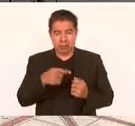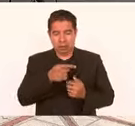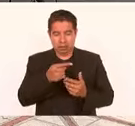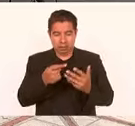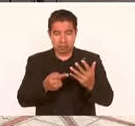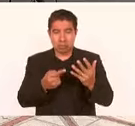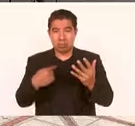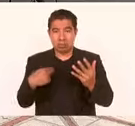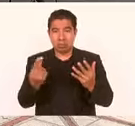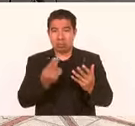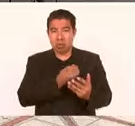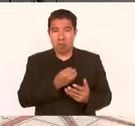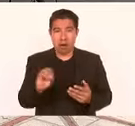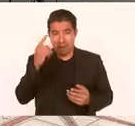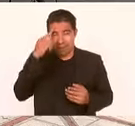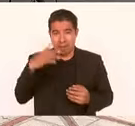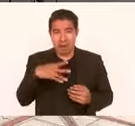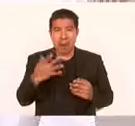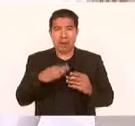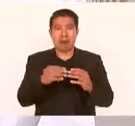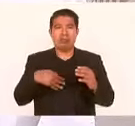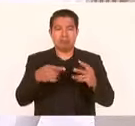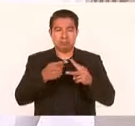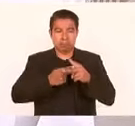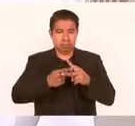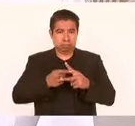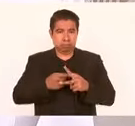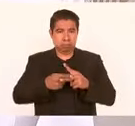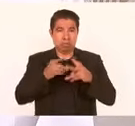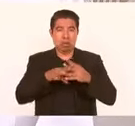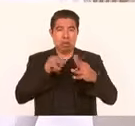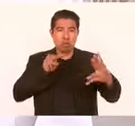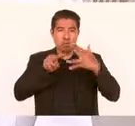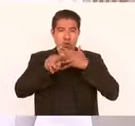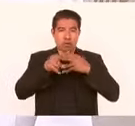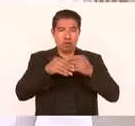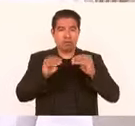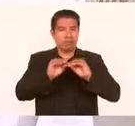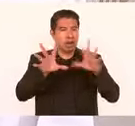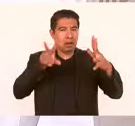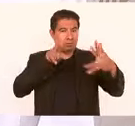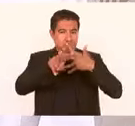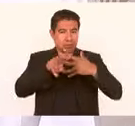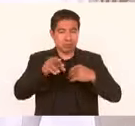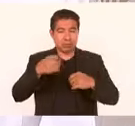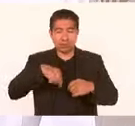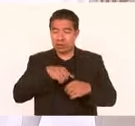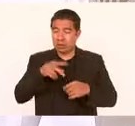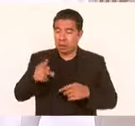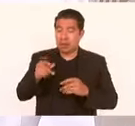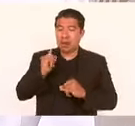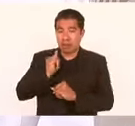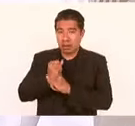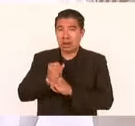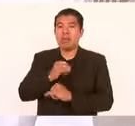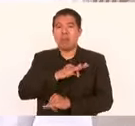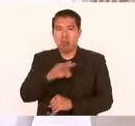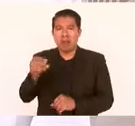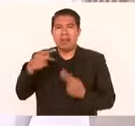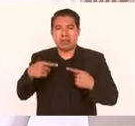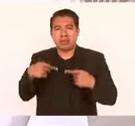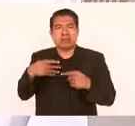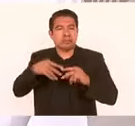que marca la ley y se cuenta también con un portal abierto en internet donde la gente puede consultar la información